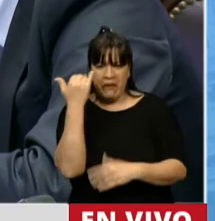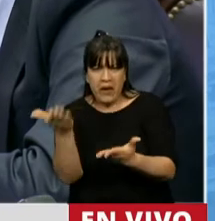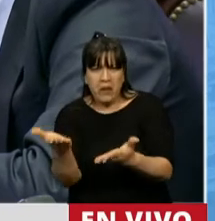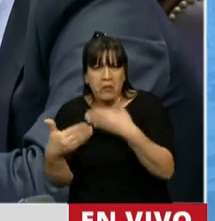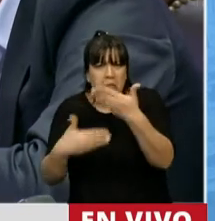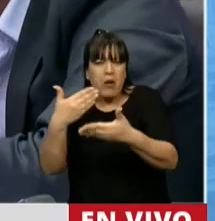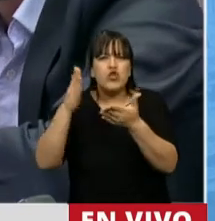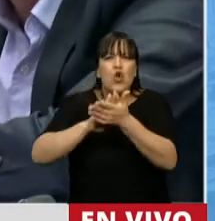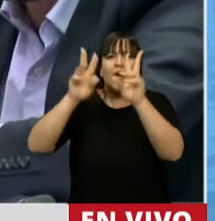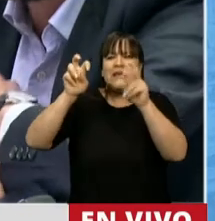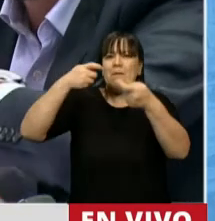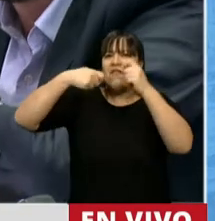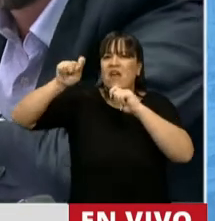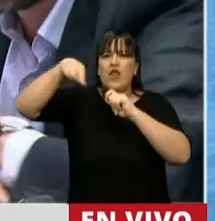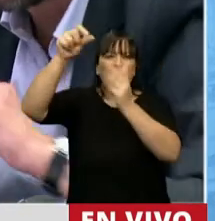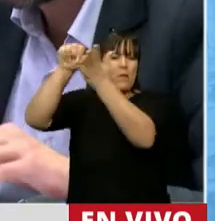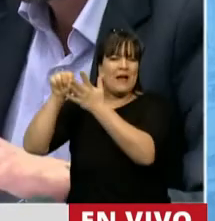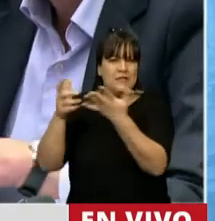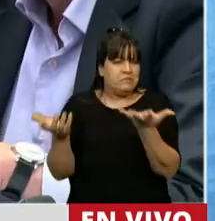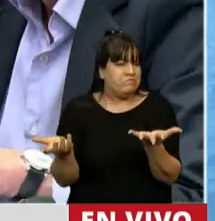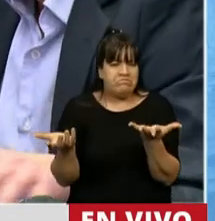y otras cuestiones se hacen.